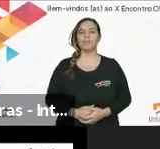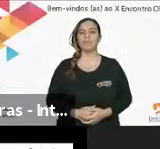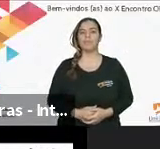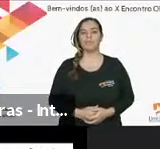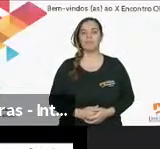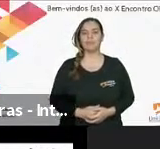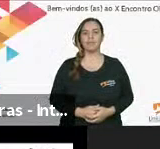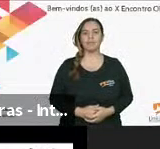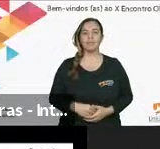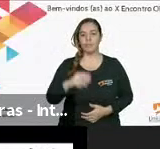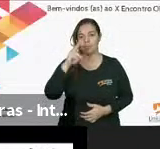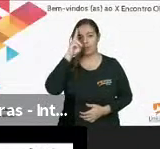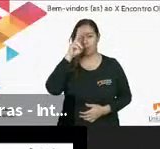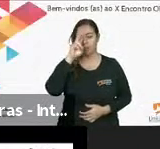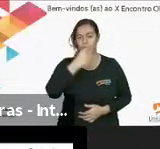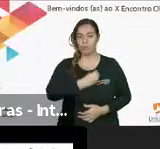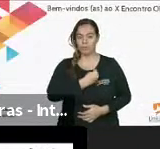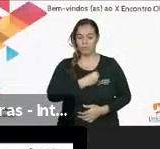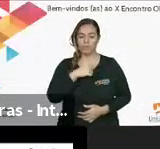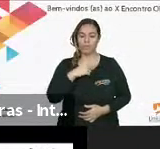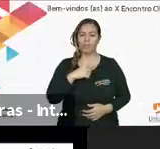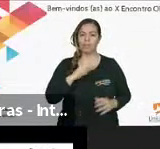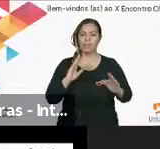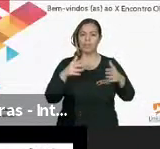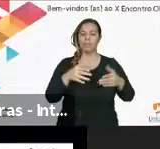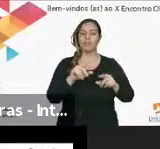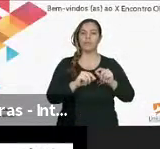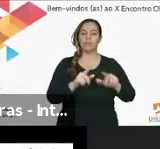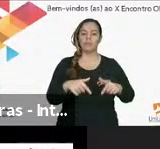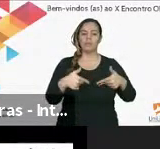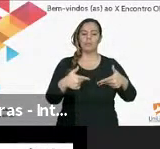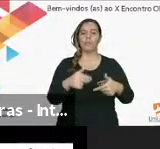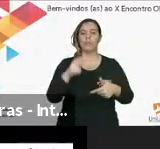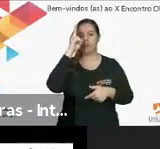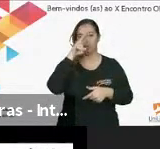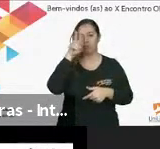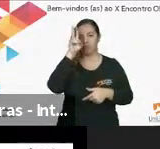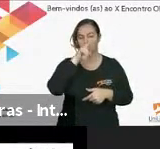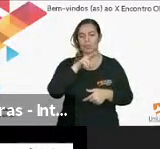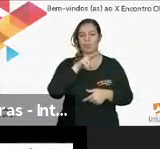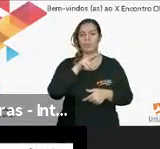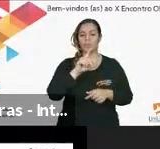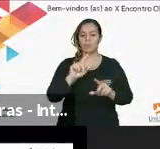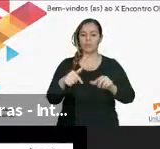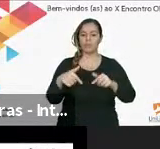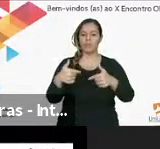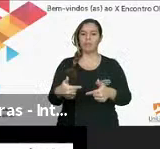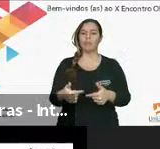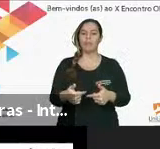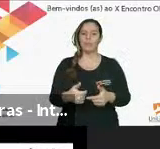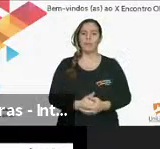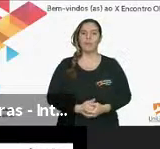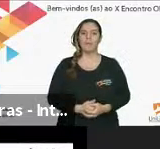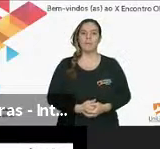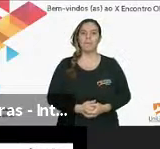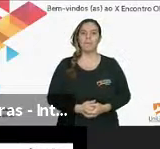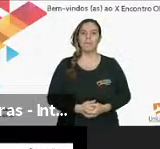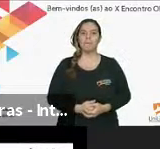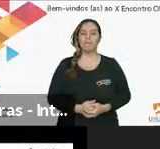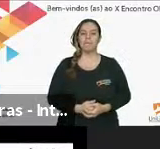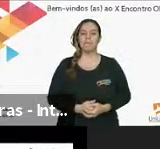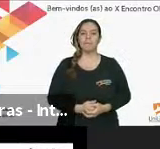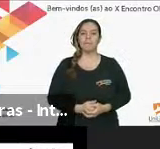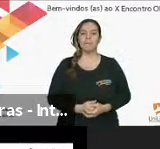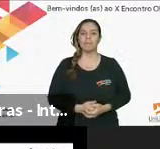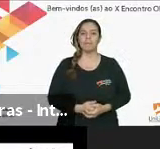del vivir, en la conservación, la realización histórica de la autopoiesis es la realización del vivir de un organismo. El vivir